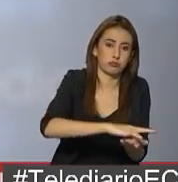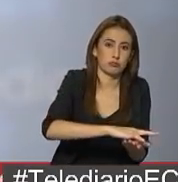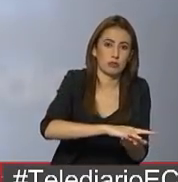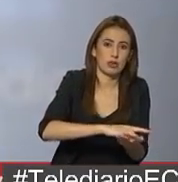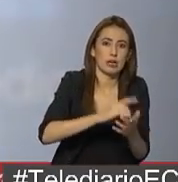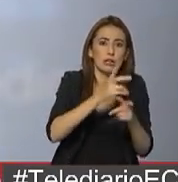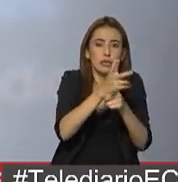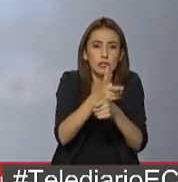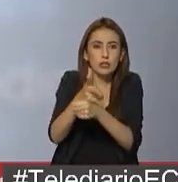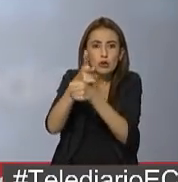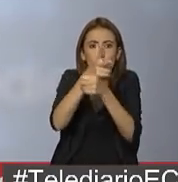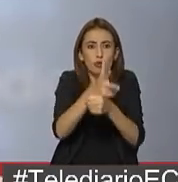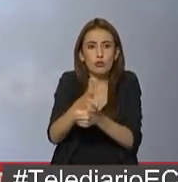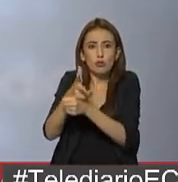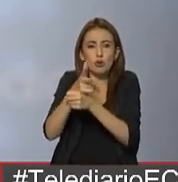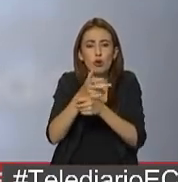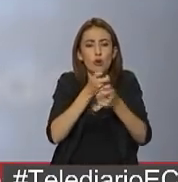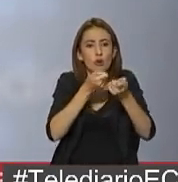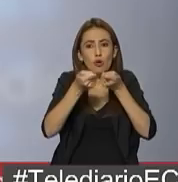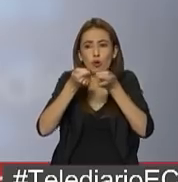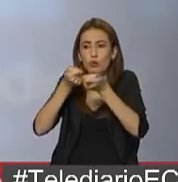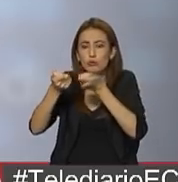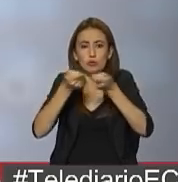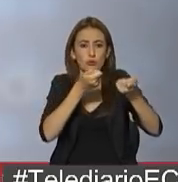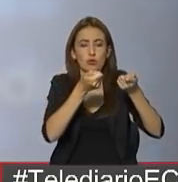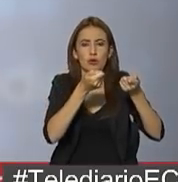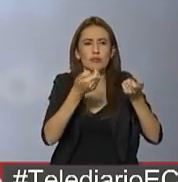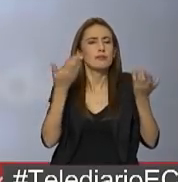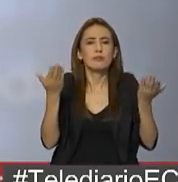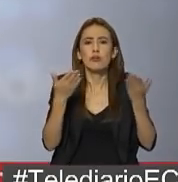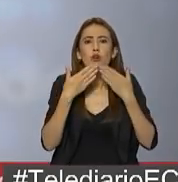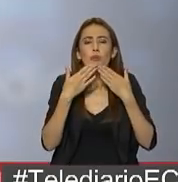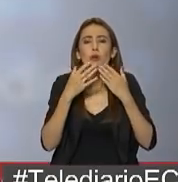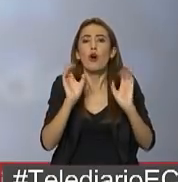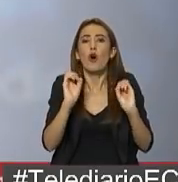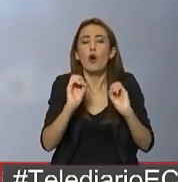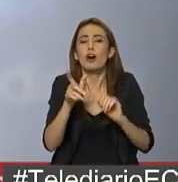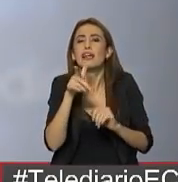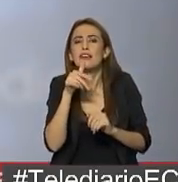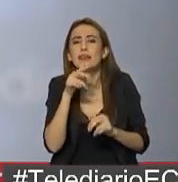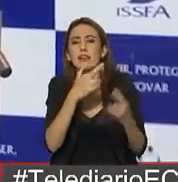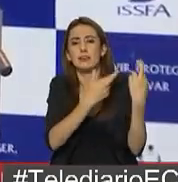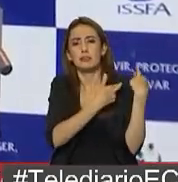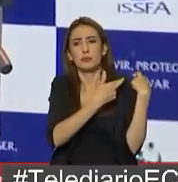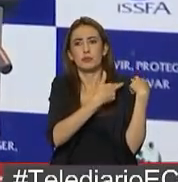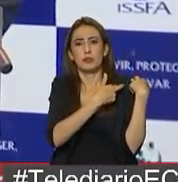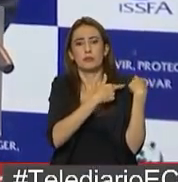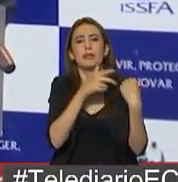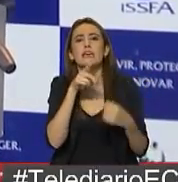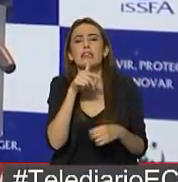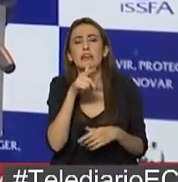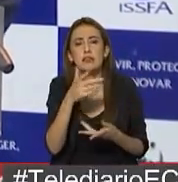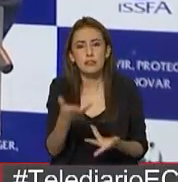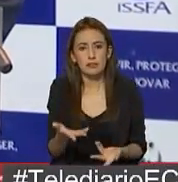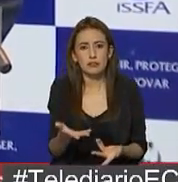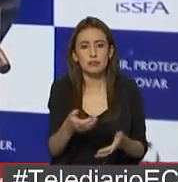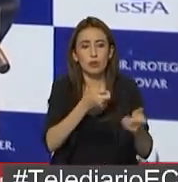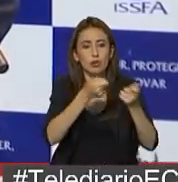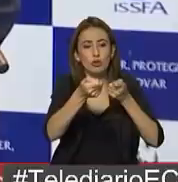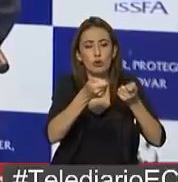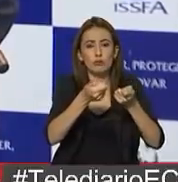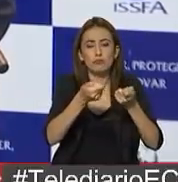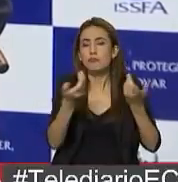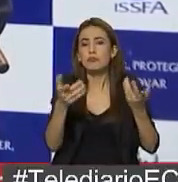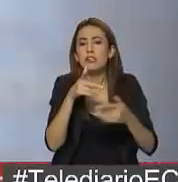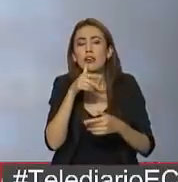controles del espacio aéreo ecuatoriano? ¿Y sobre quién recae esta responsabilidad? El ministro de Defensa, Osvaldo Jarrín, aseguró la